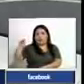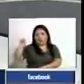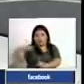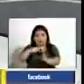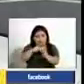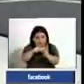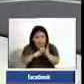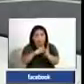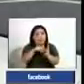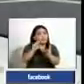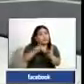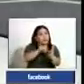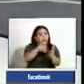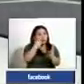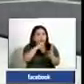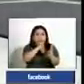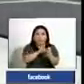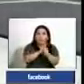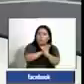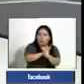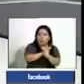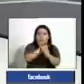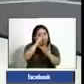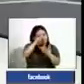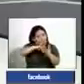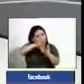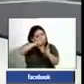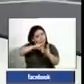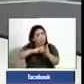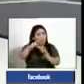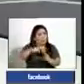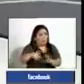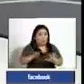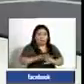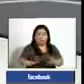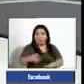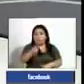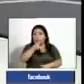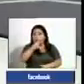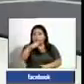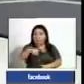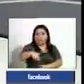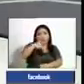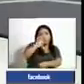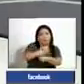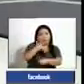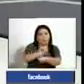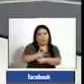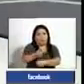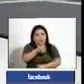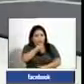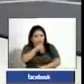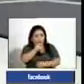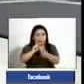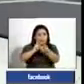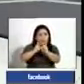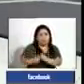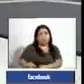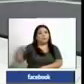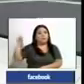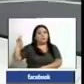si esto es verídico y por supuesto realizarle las pruebas. Por el momento, esa es la información que desde Guatemala actualizamos para la RNA.